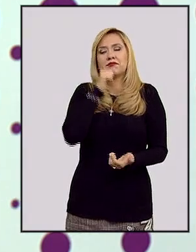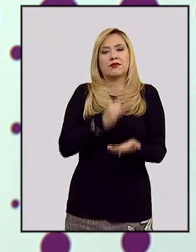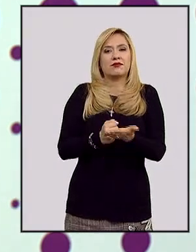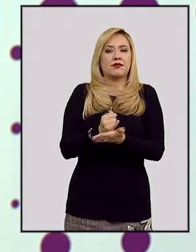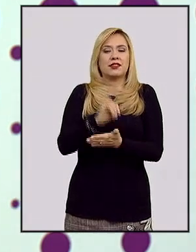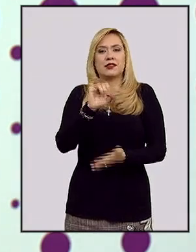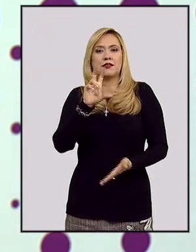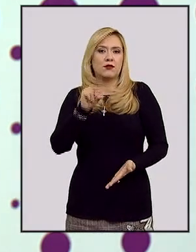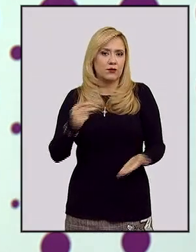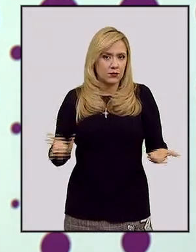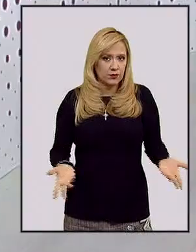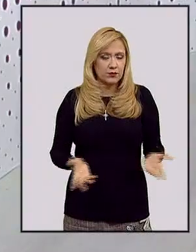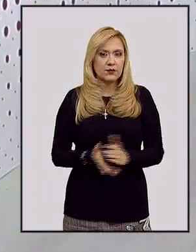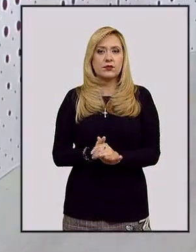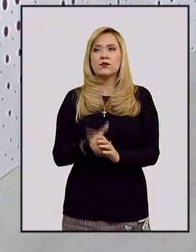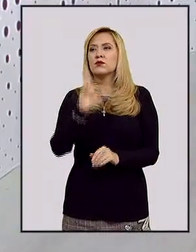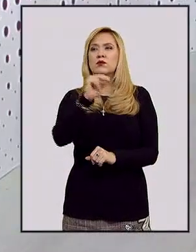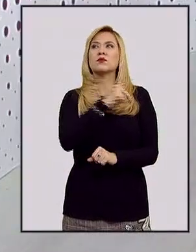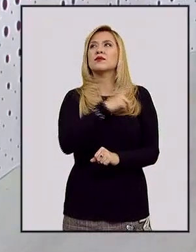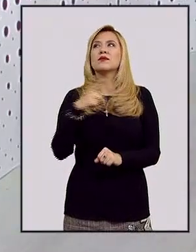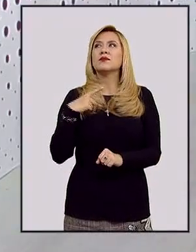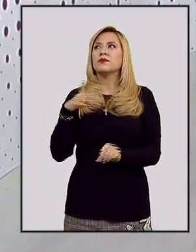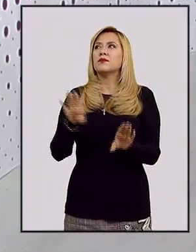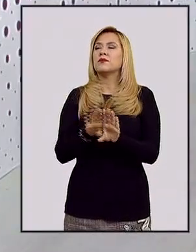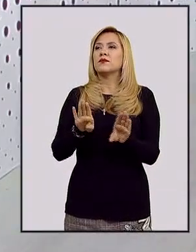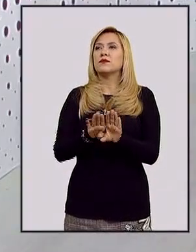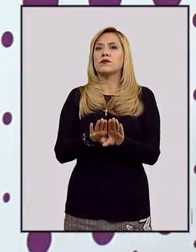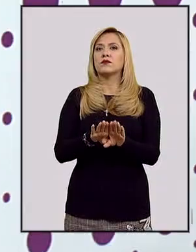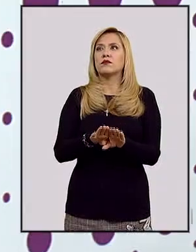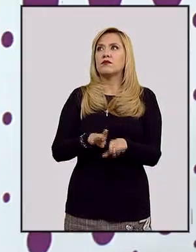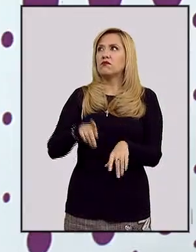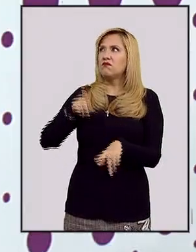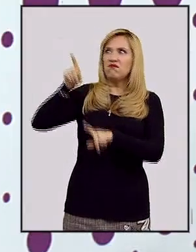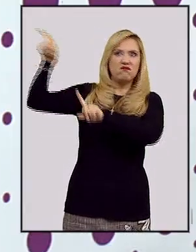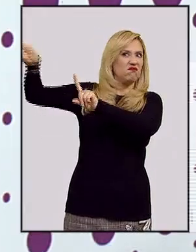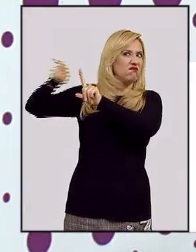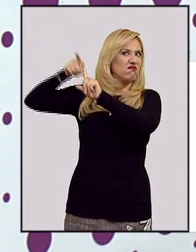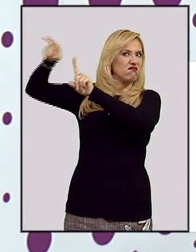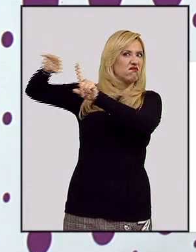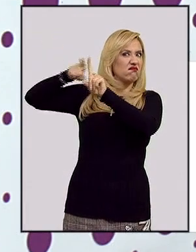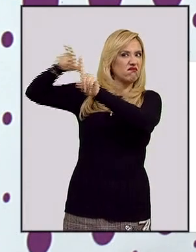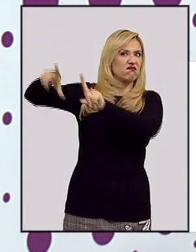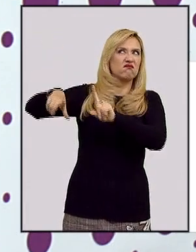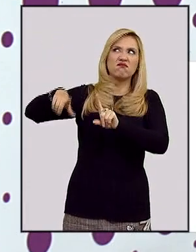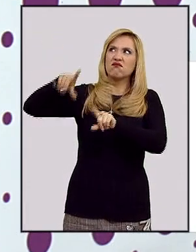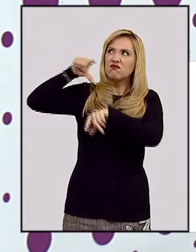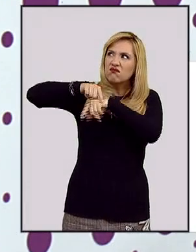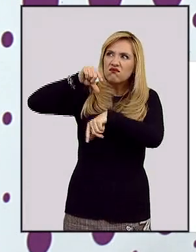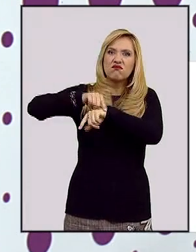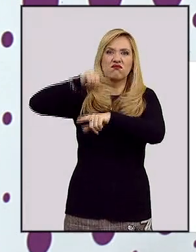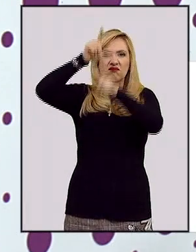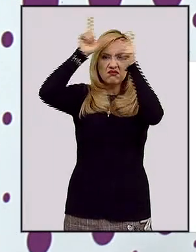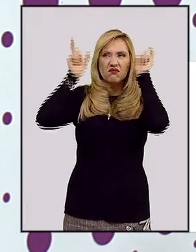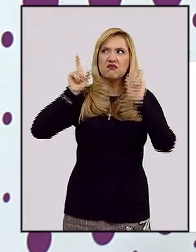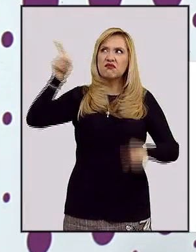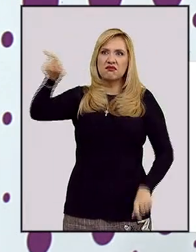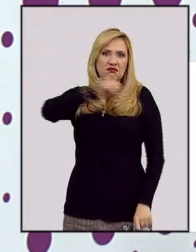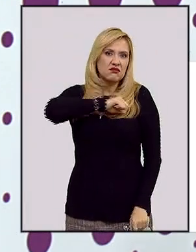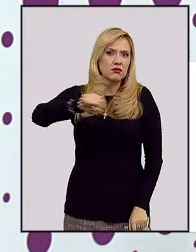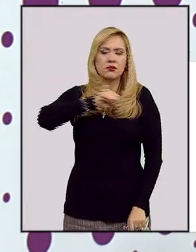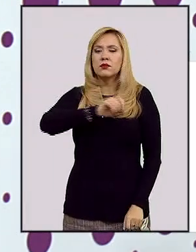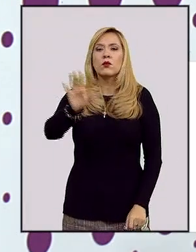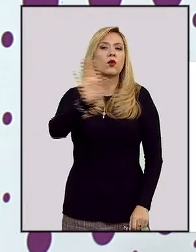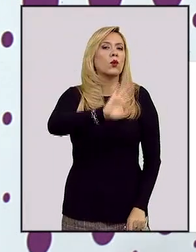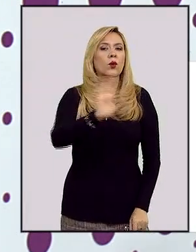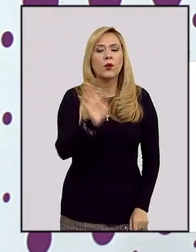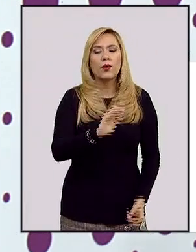y finalmente no generar este ambiente de persecución al personal de salud. Claro. Sí, porque lo que se busca es